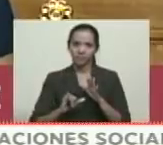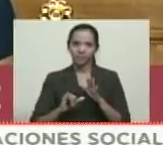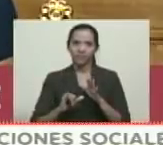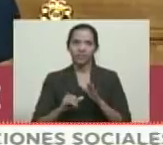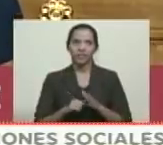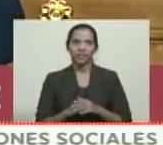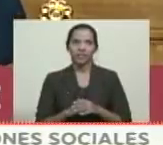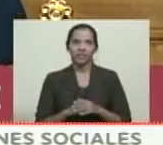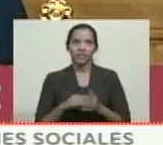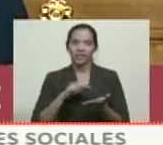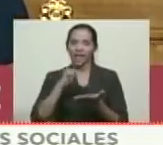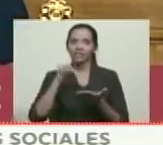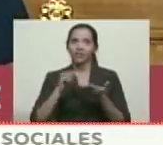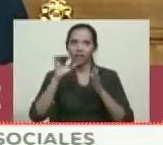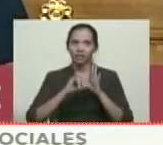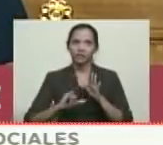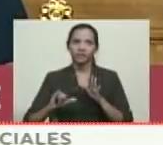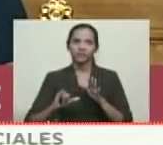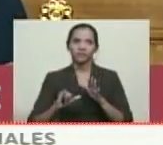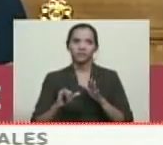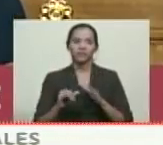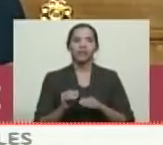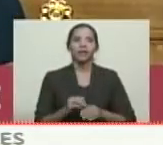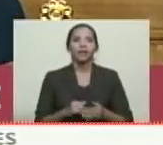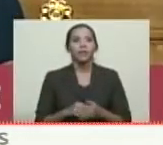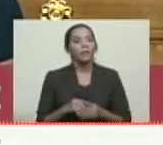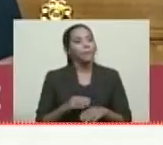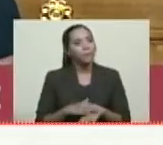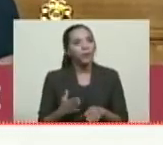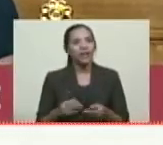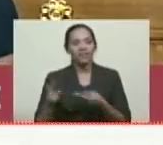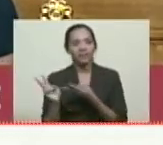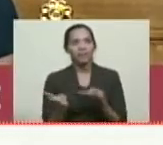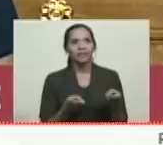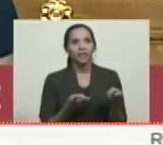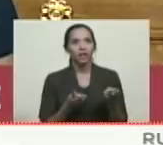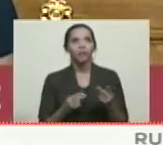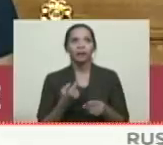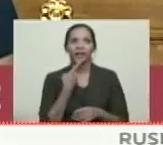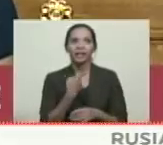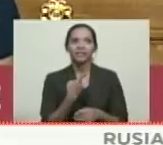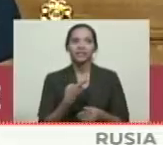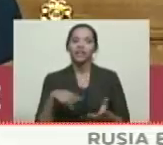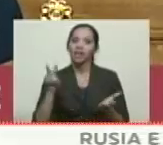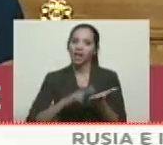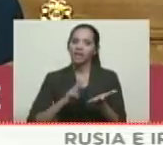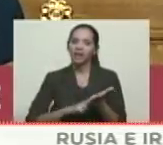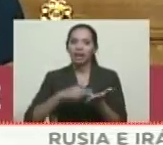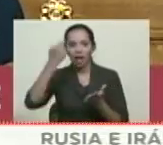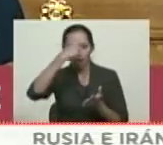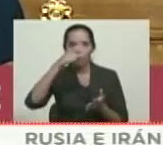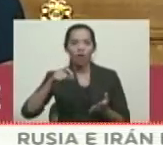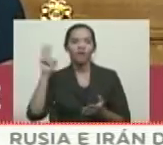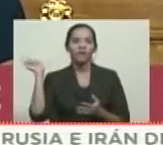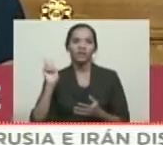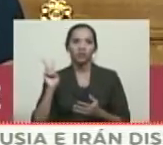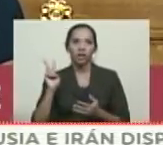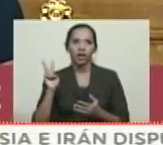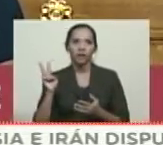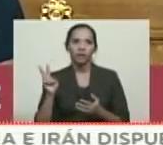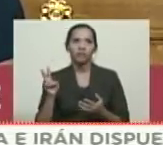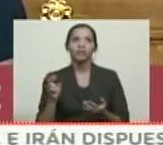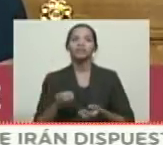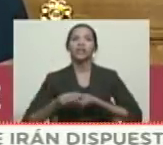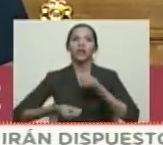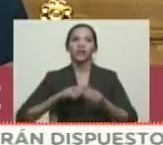Constituyente, Nacional Constituyente, por haberme invitado para decirle la verdad al pueblo venezolano de lo que